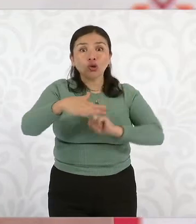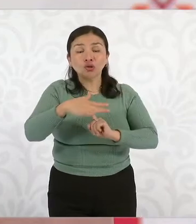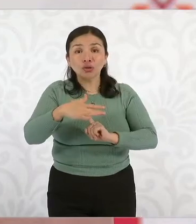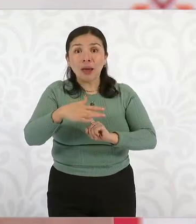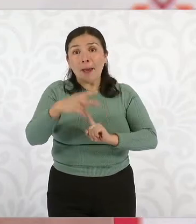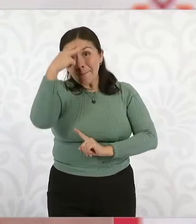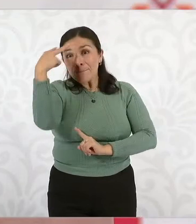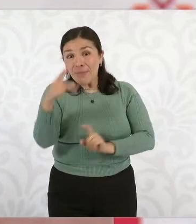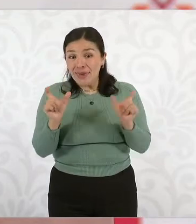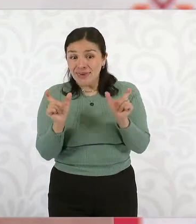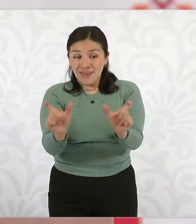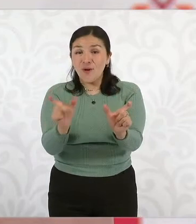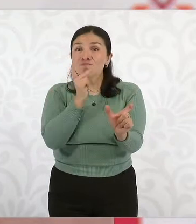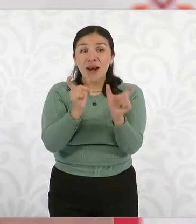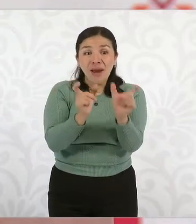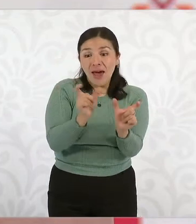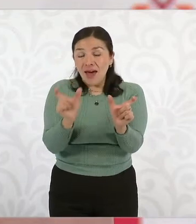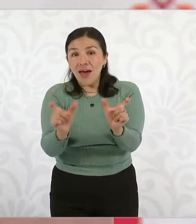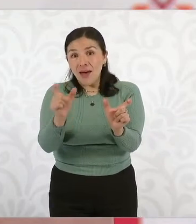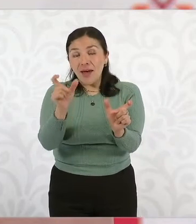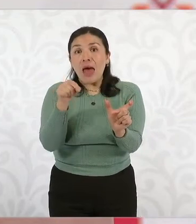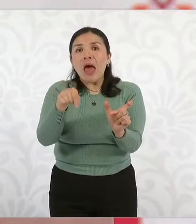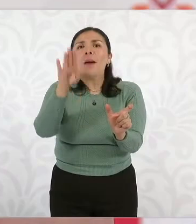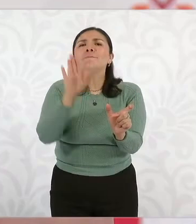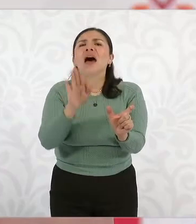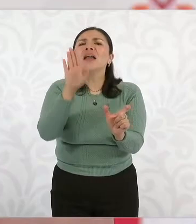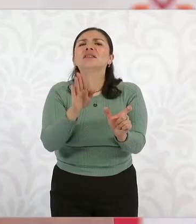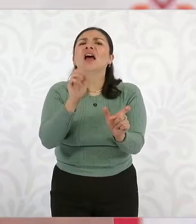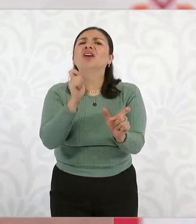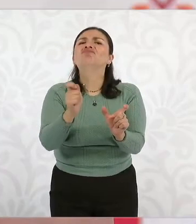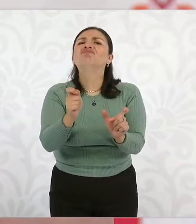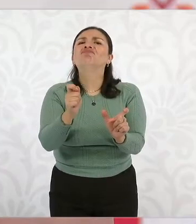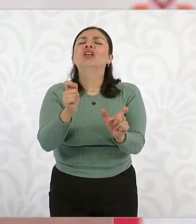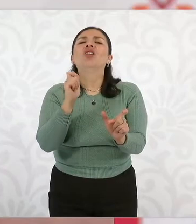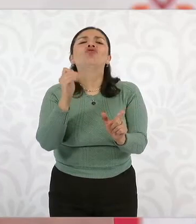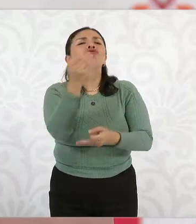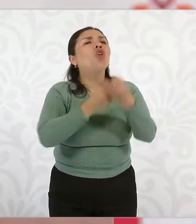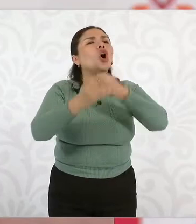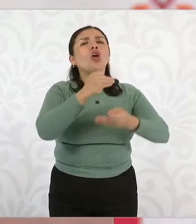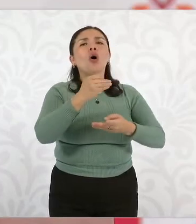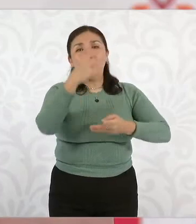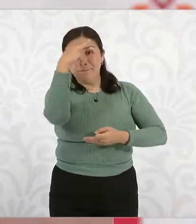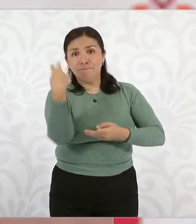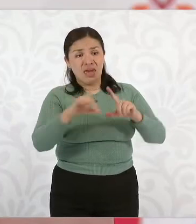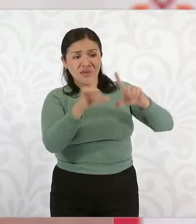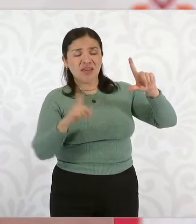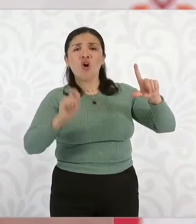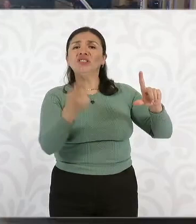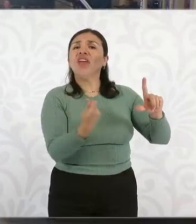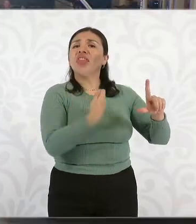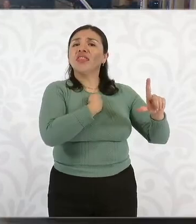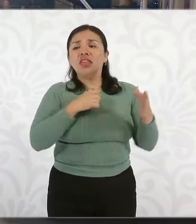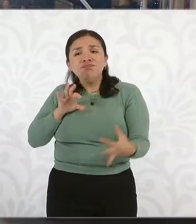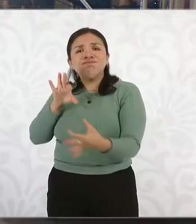con México genera un efecto de apropiación simbólica de la identidad nacional colectiva